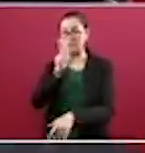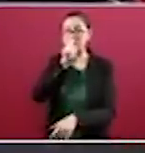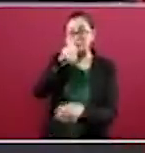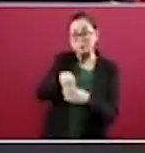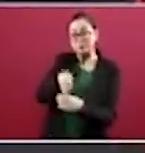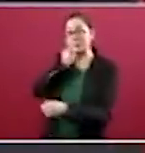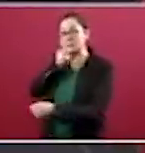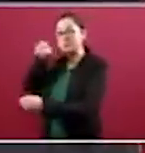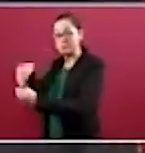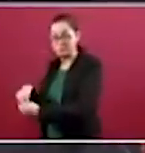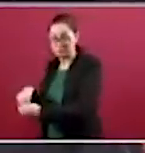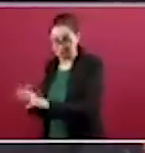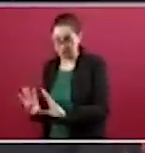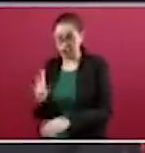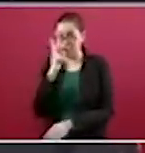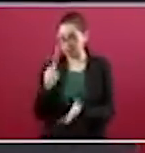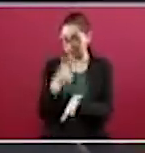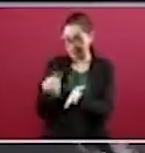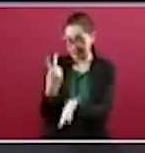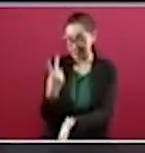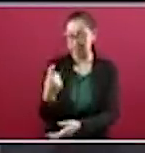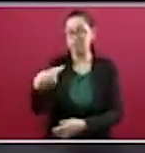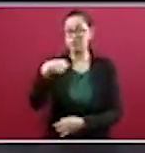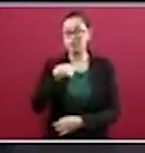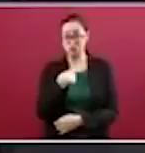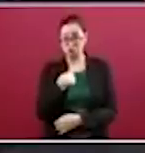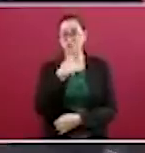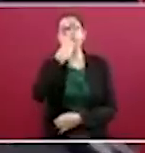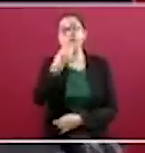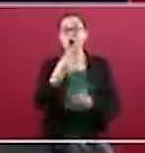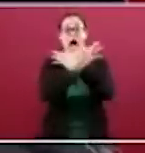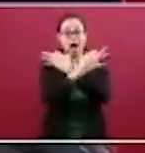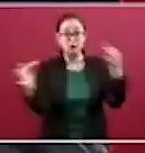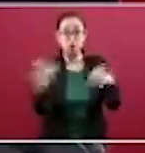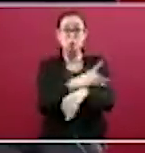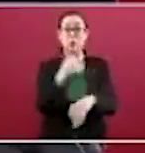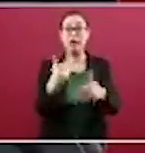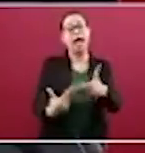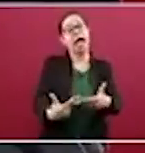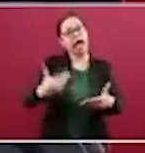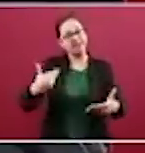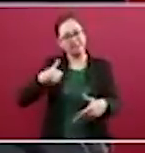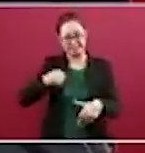Yo cuando digo algo aquí es porque lo tengo probado.